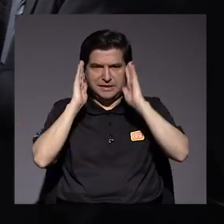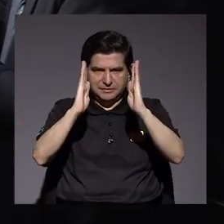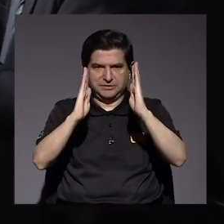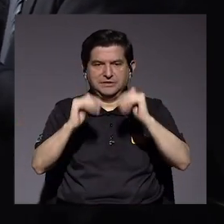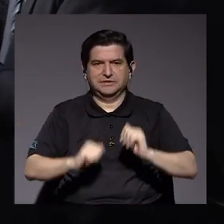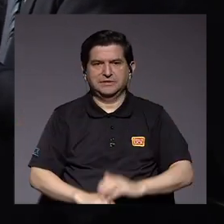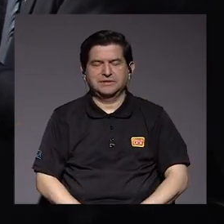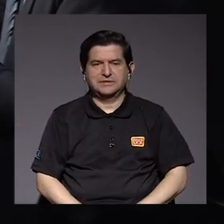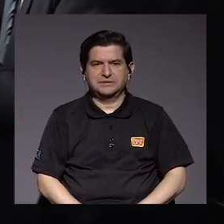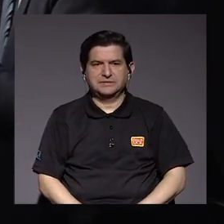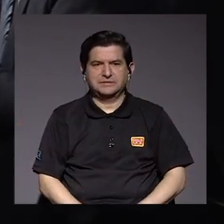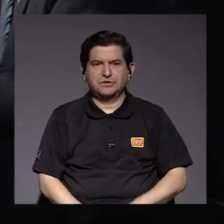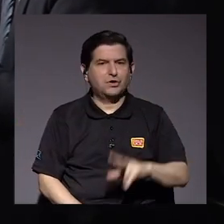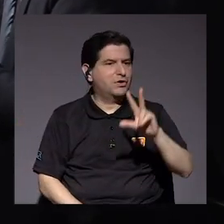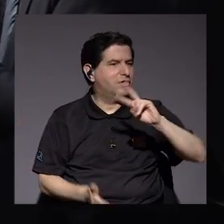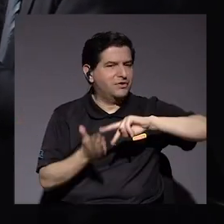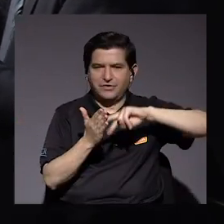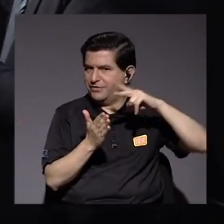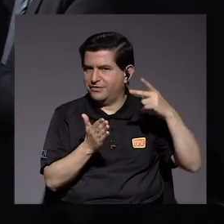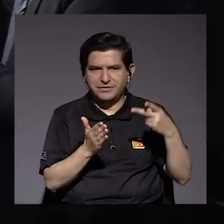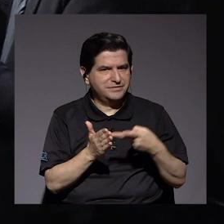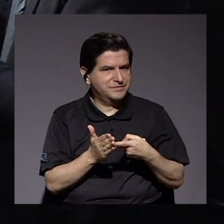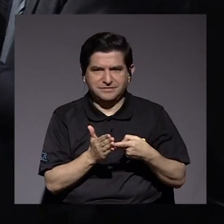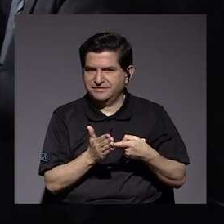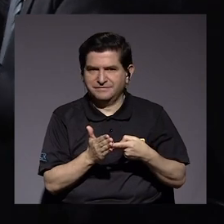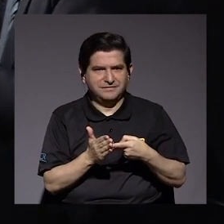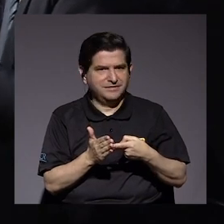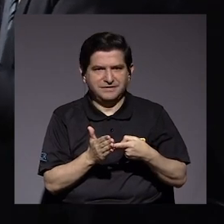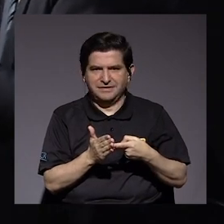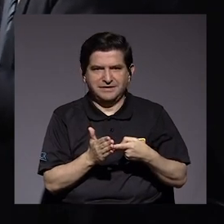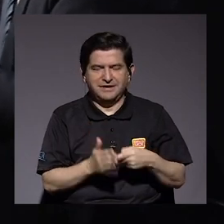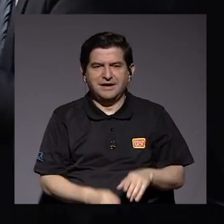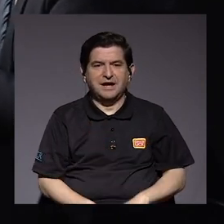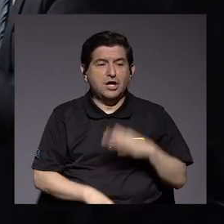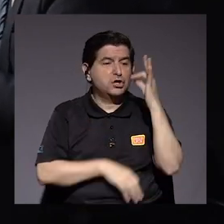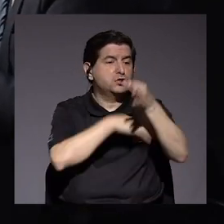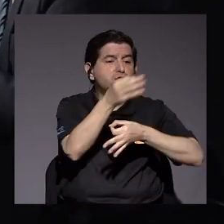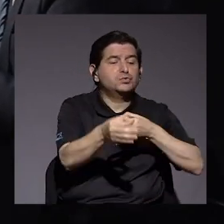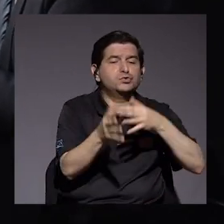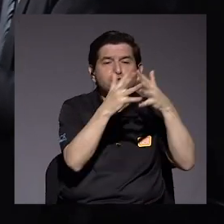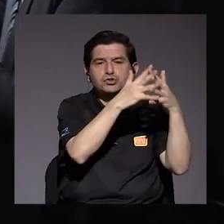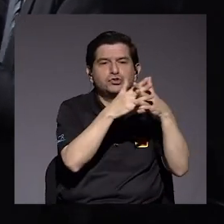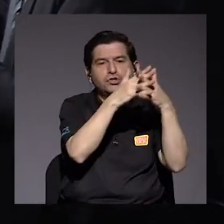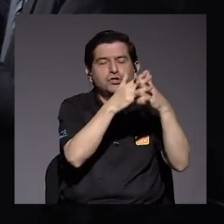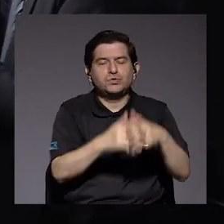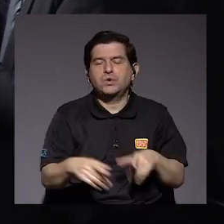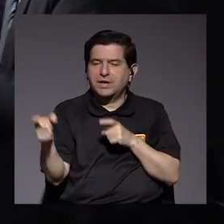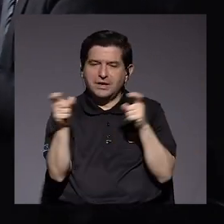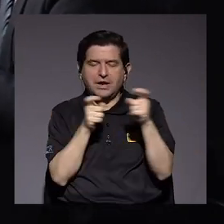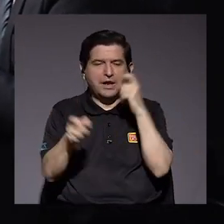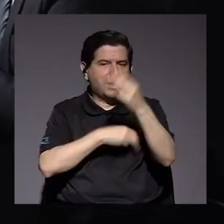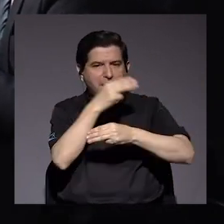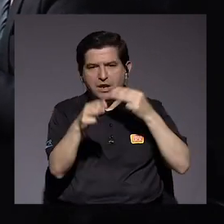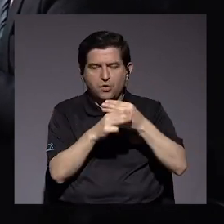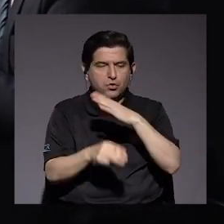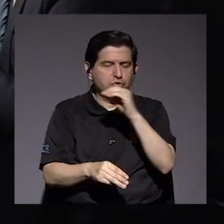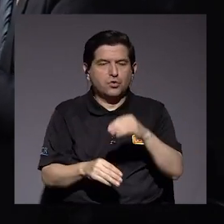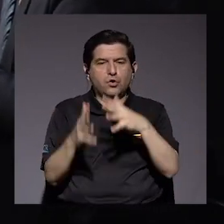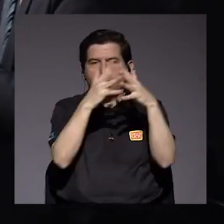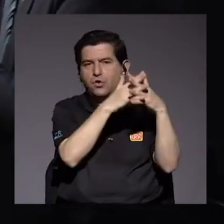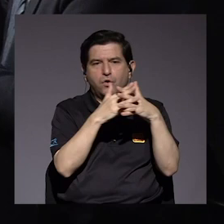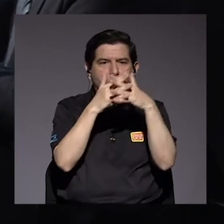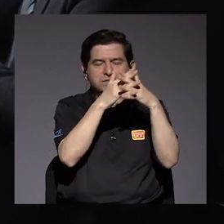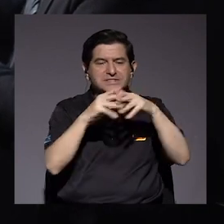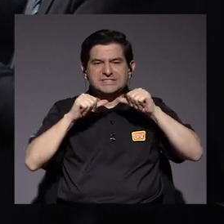la prioridad no es sustituir a eeuu en la hegemonía ni que eeuu